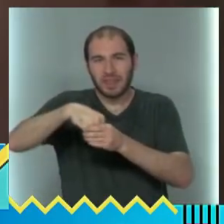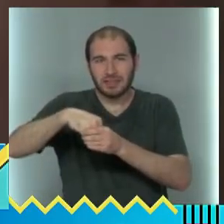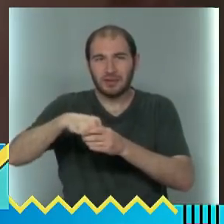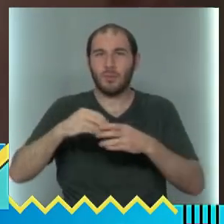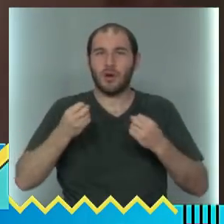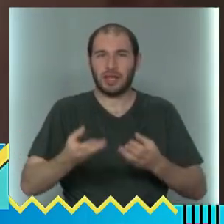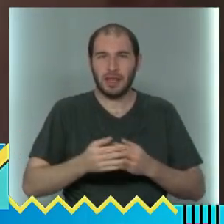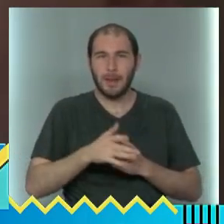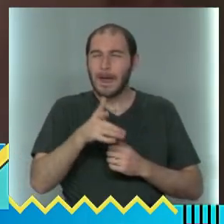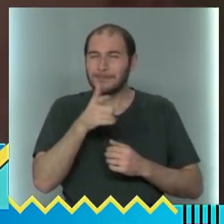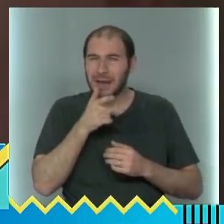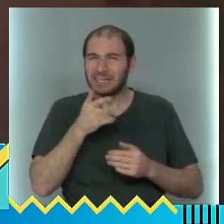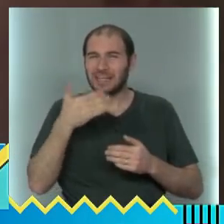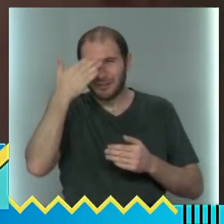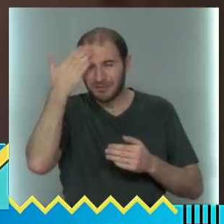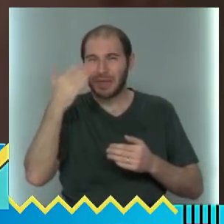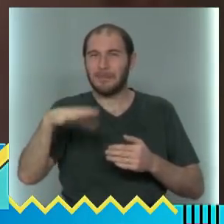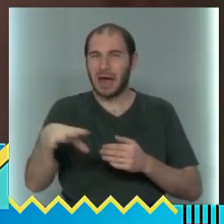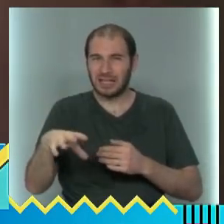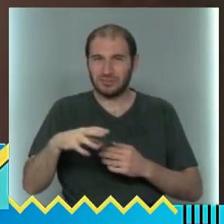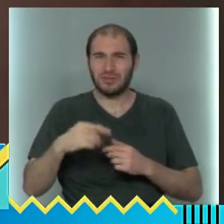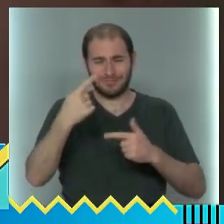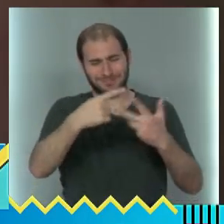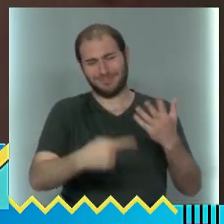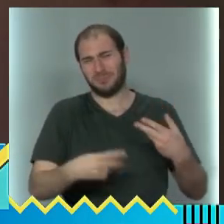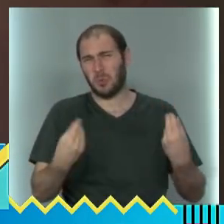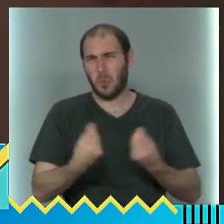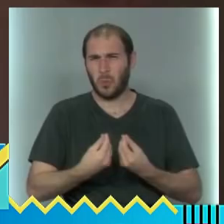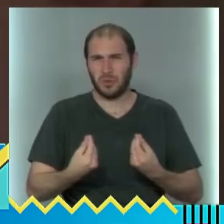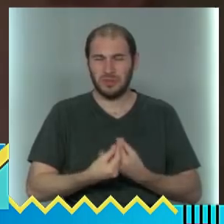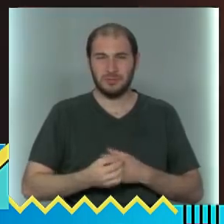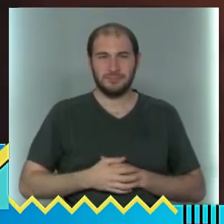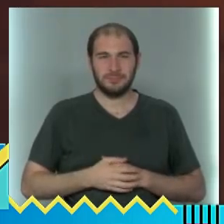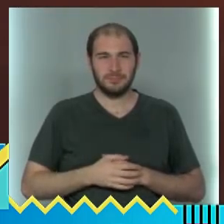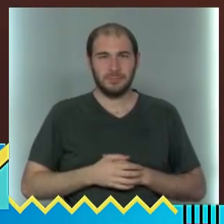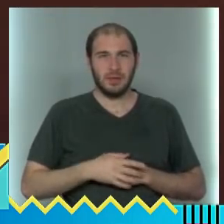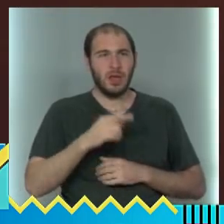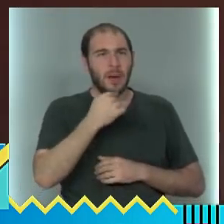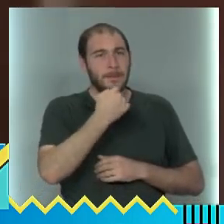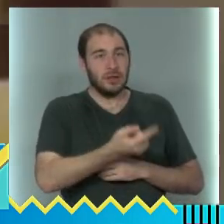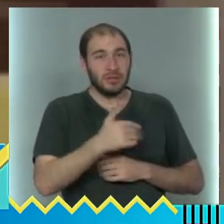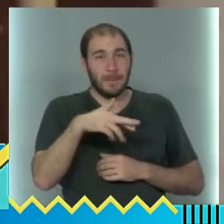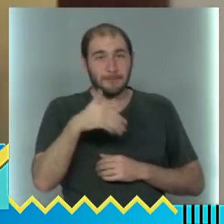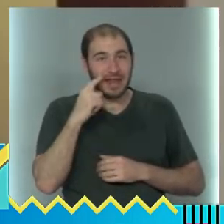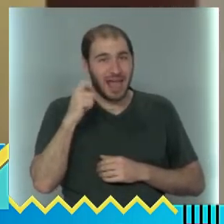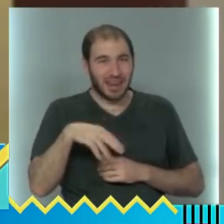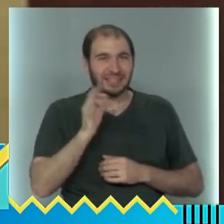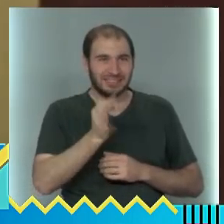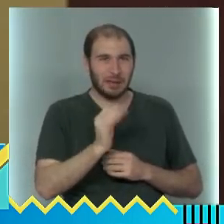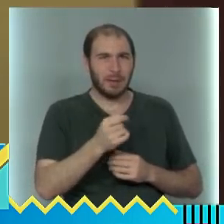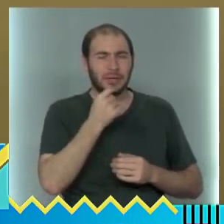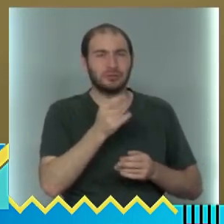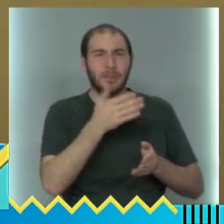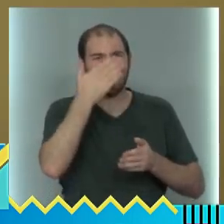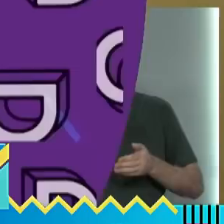como simulan la enfermedad de Parkinson. Y de esas hay muchísimas. Bien, bien. Voy a preguntarle a Mariana como especialista cuáles son